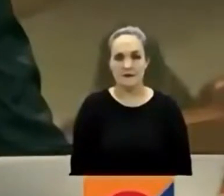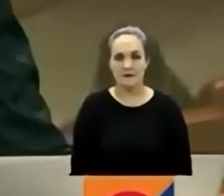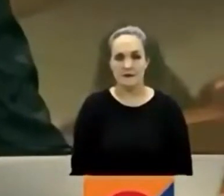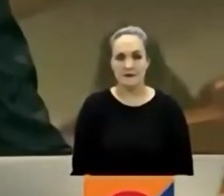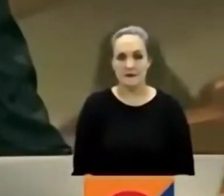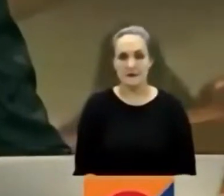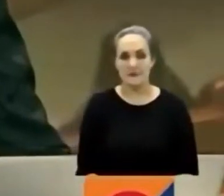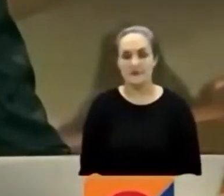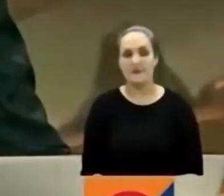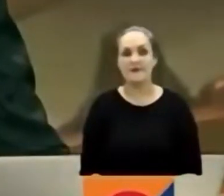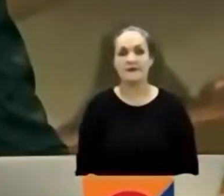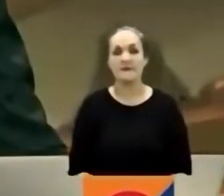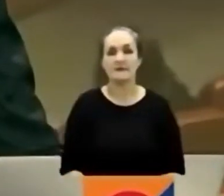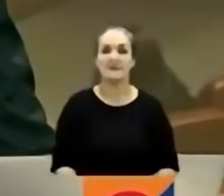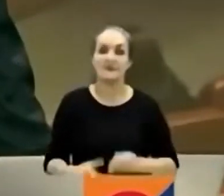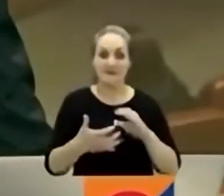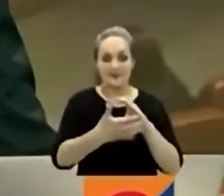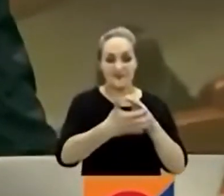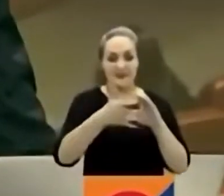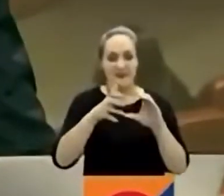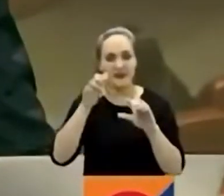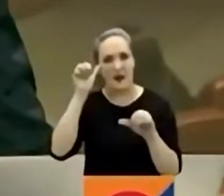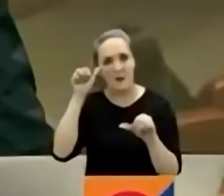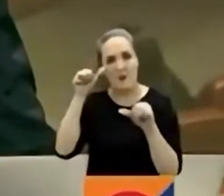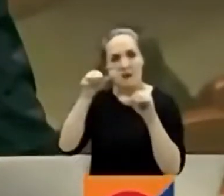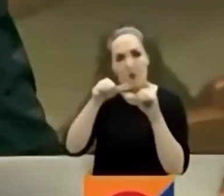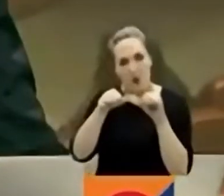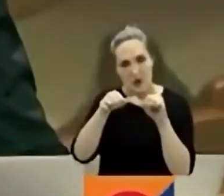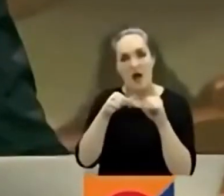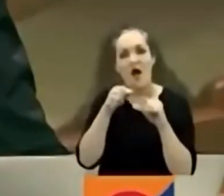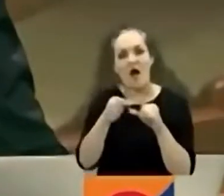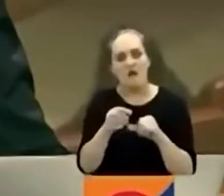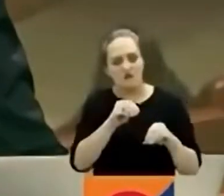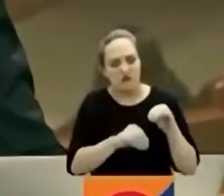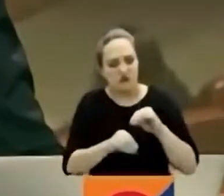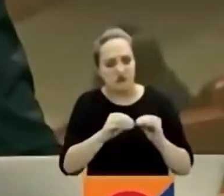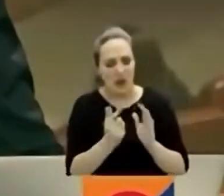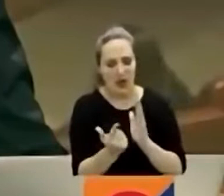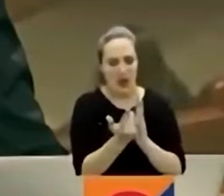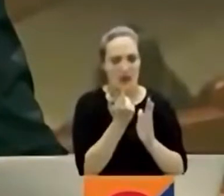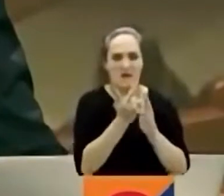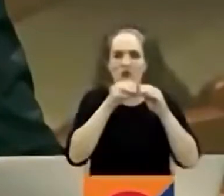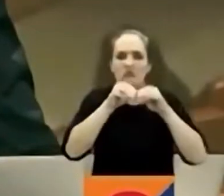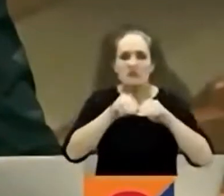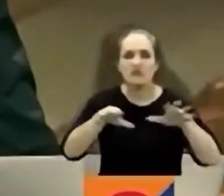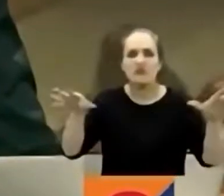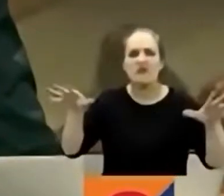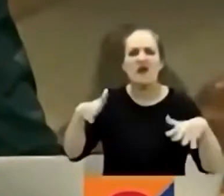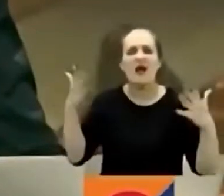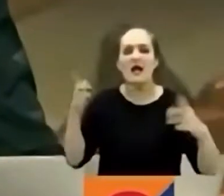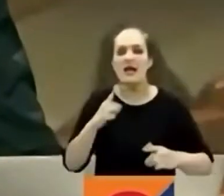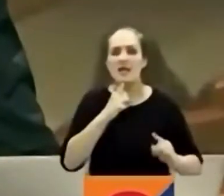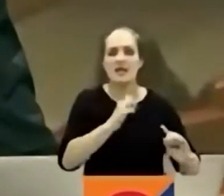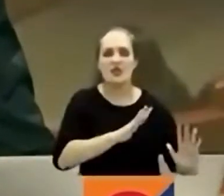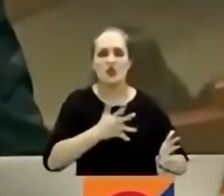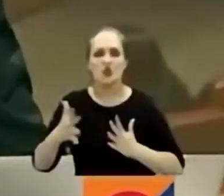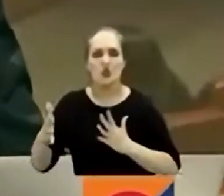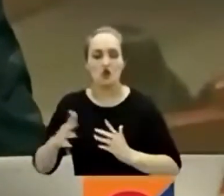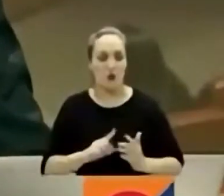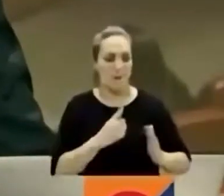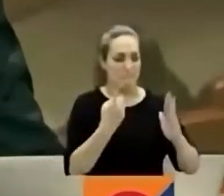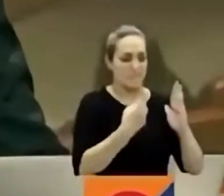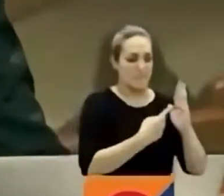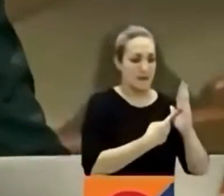Señal Memoria lanzó el segundo tomo de La Voz del Poder, un análisis de los discursos presidenciales entre 1938 y